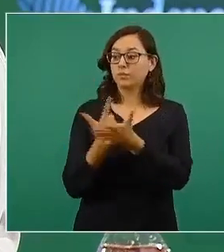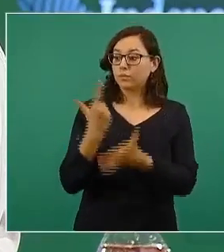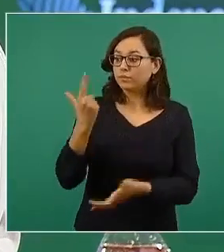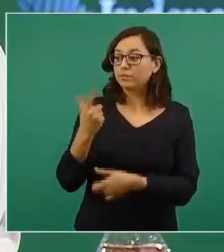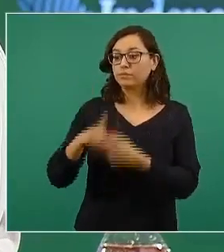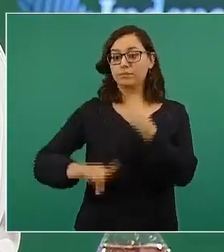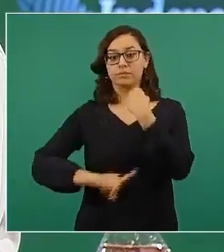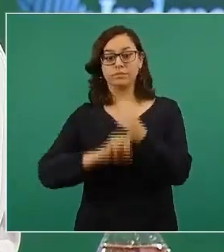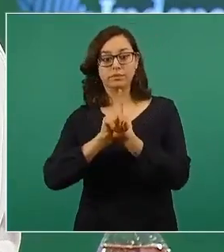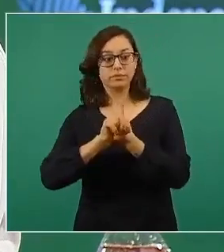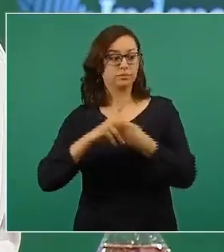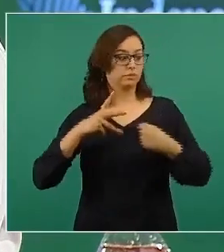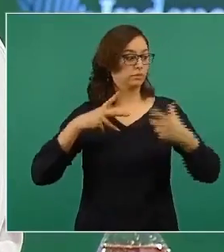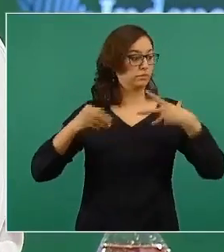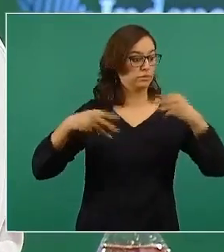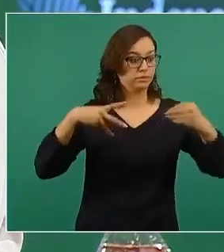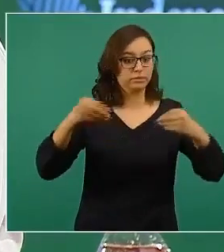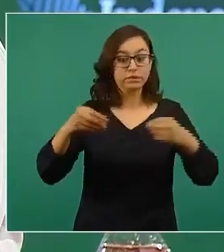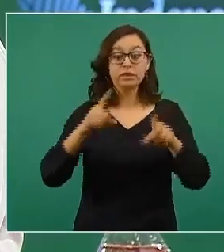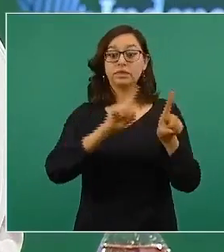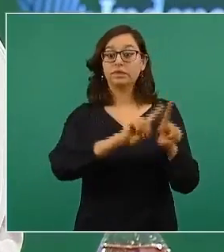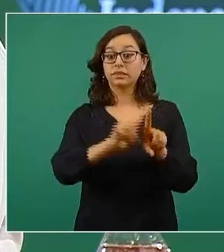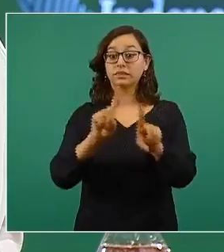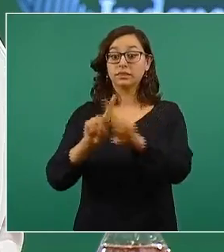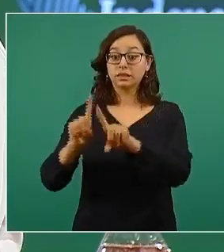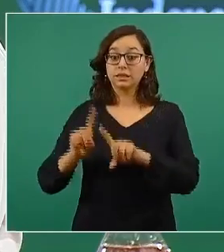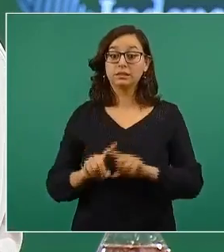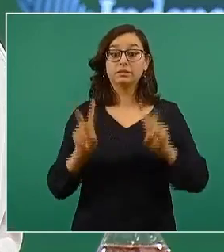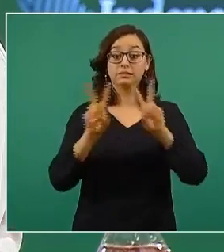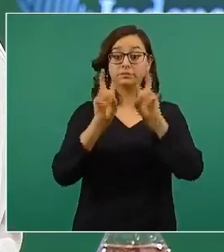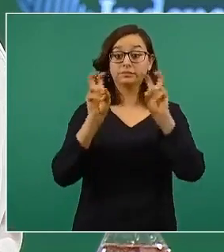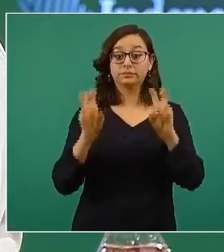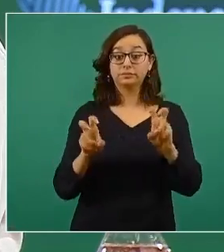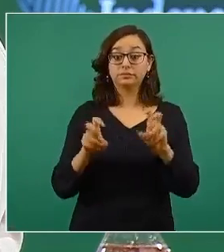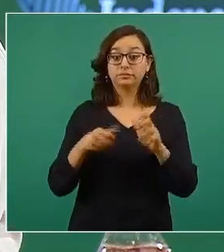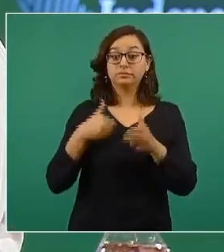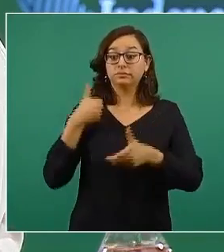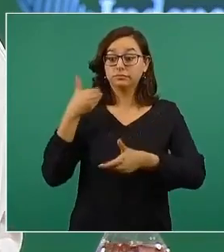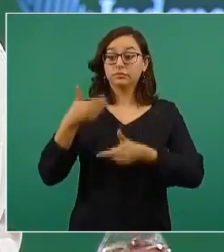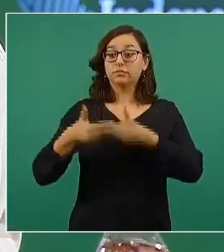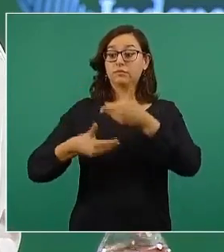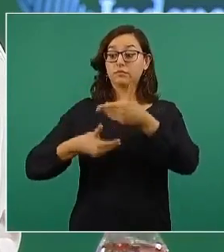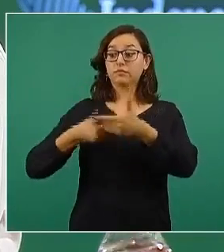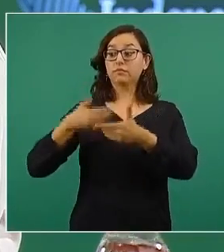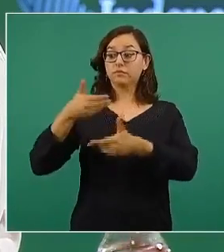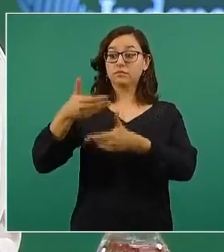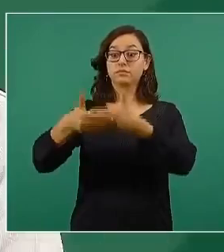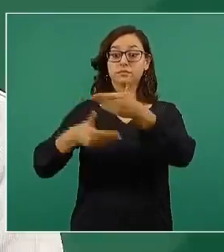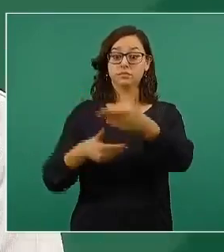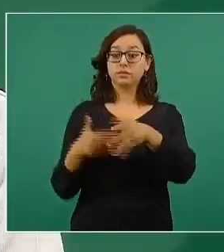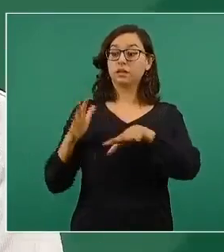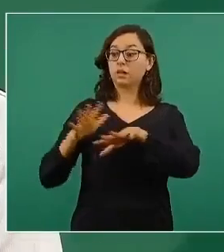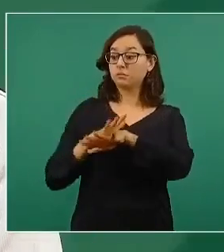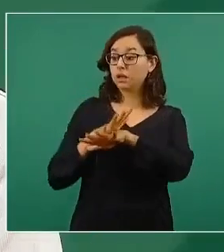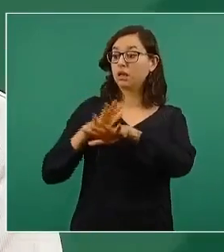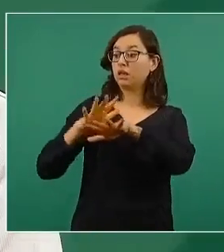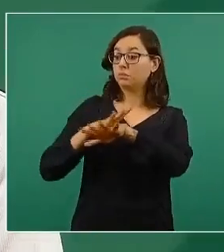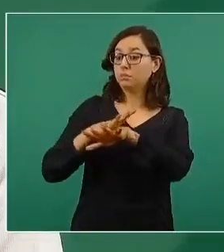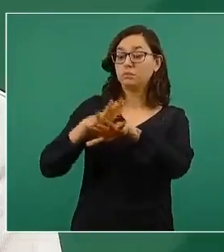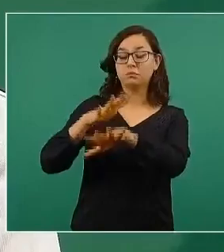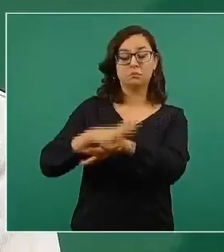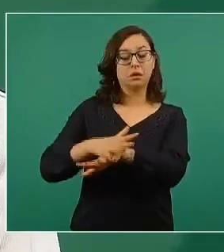la enfermedad COVID-19 causada por el virus SARS-CoV-2 seguramente iría cambiando conforme apareciera